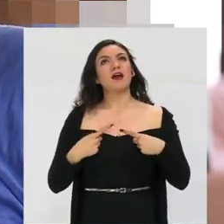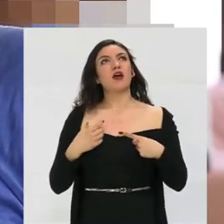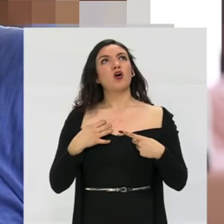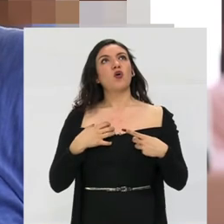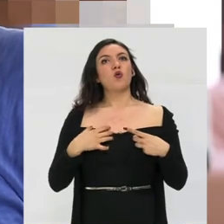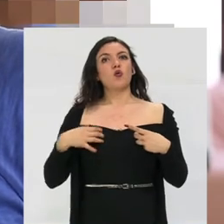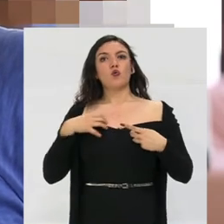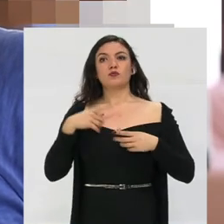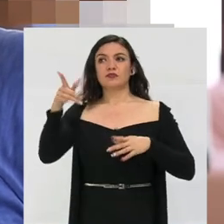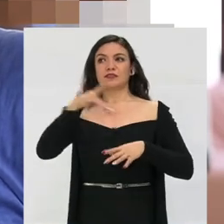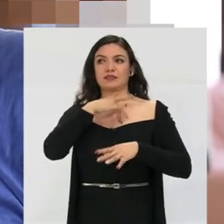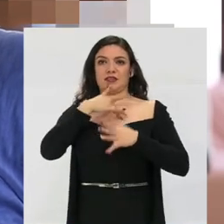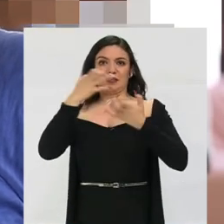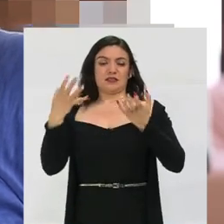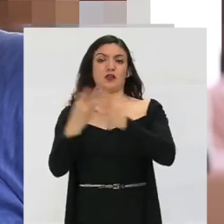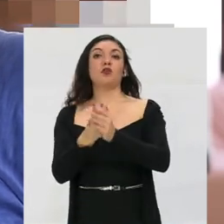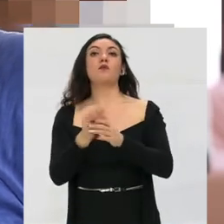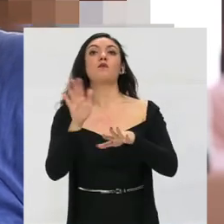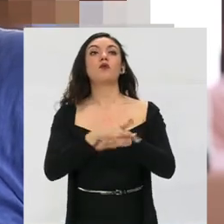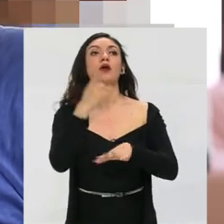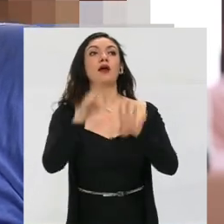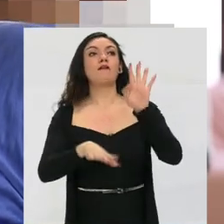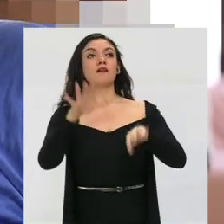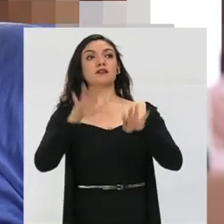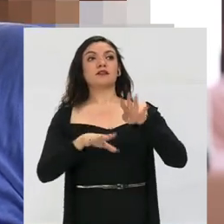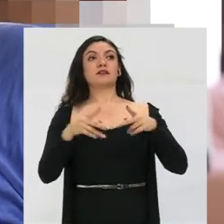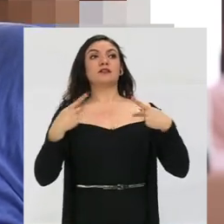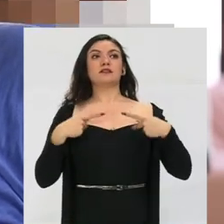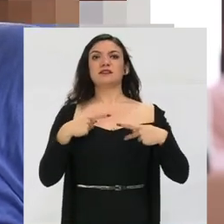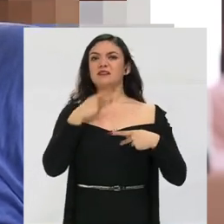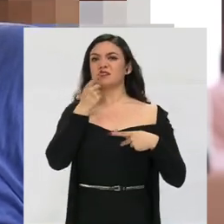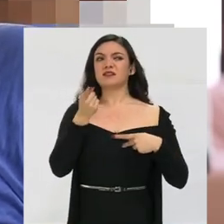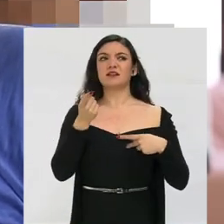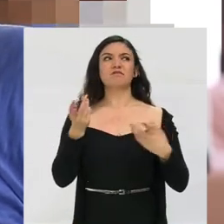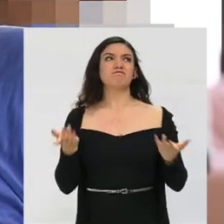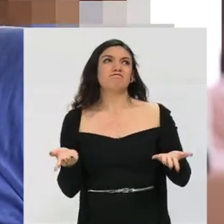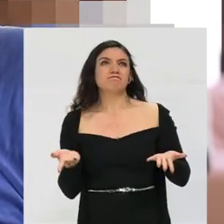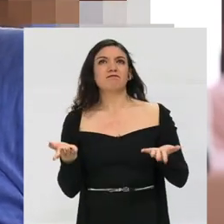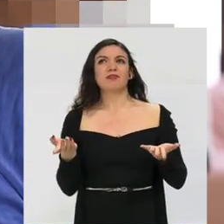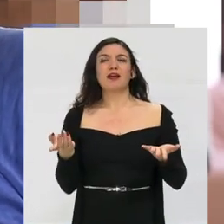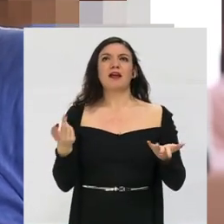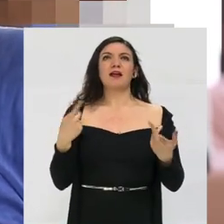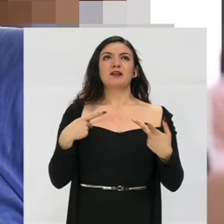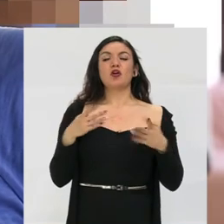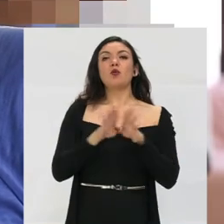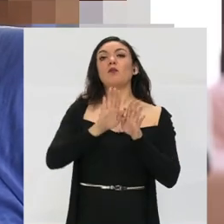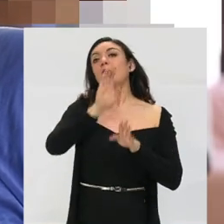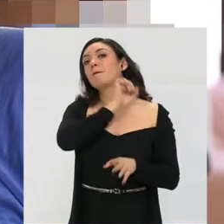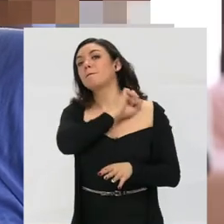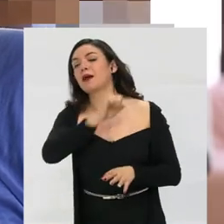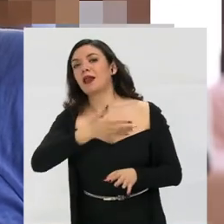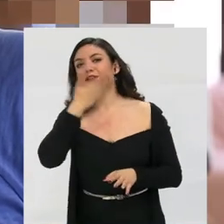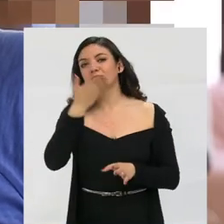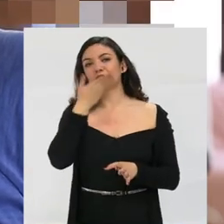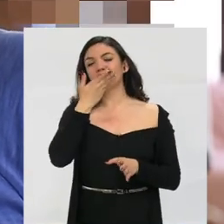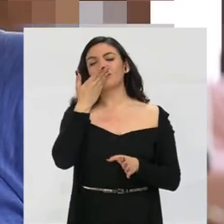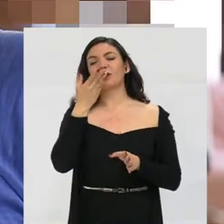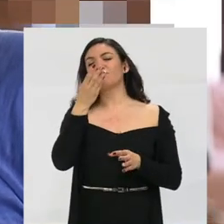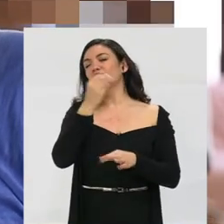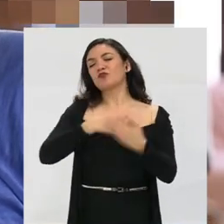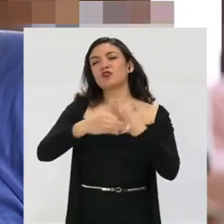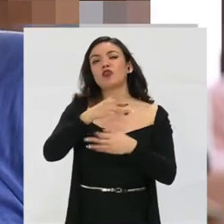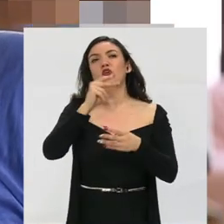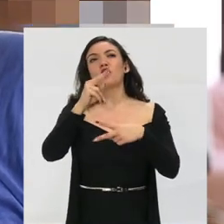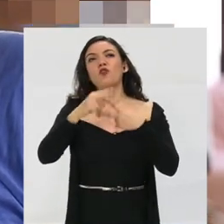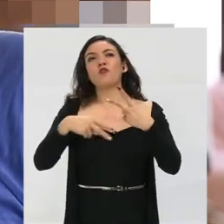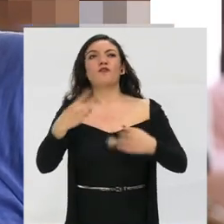da gusto, ¿verdad?, de que ellos anden así, porque hay a veces que dicen las mañas, ¿verdad?, que las malas costumbres